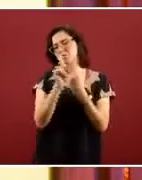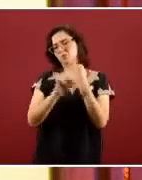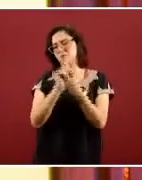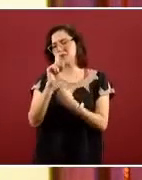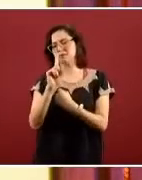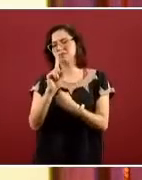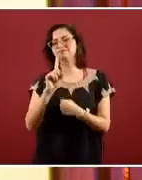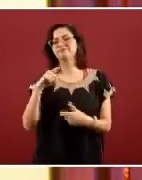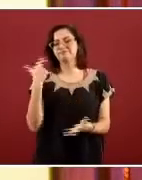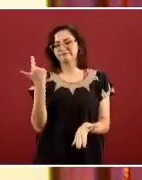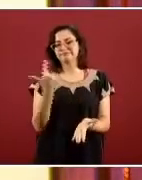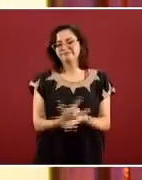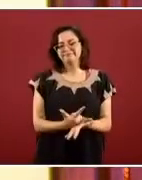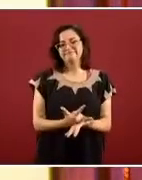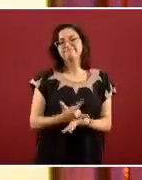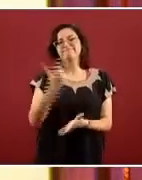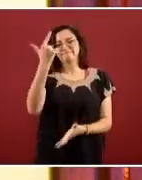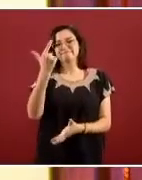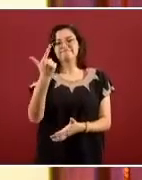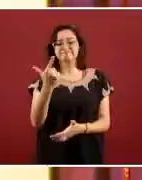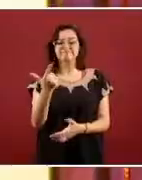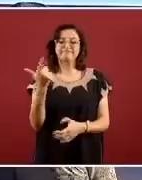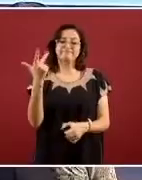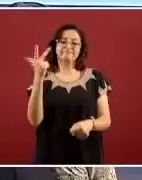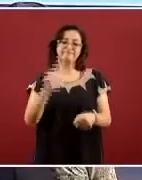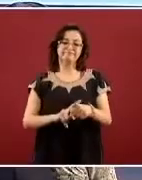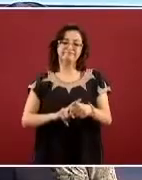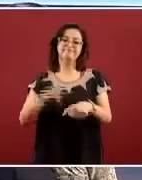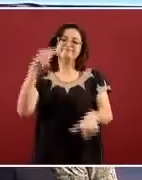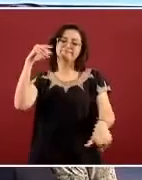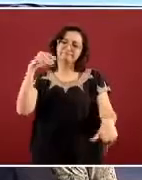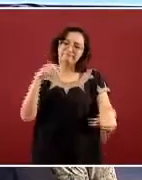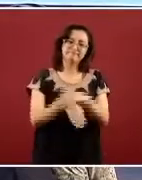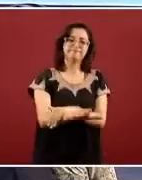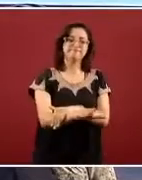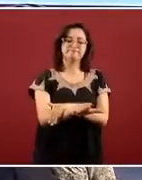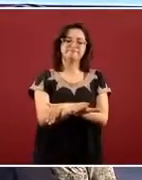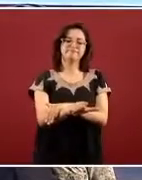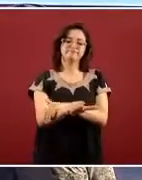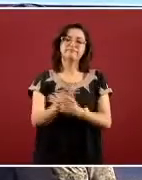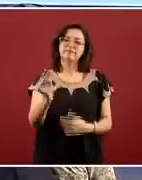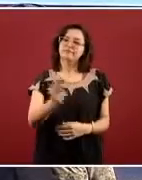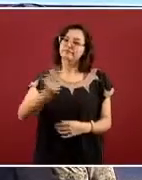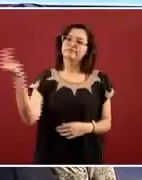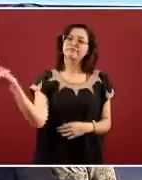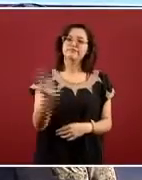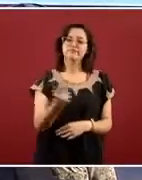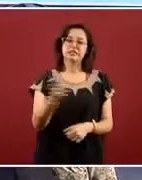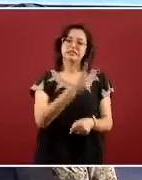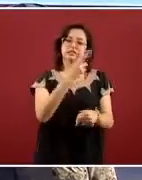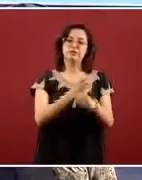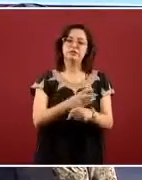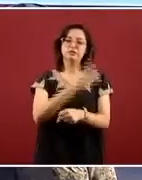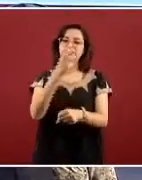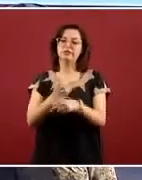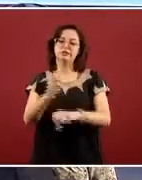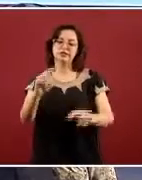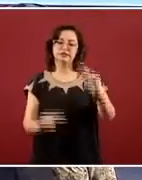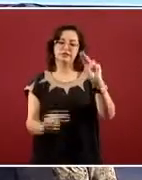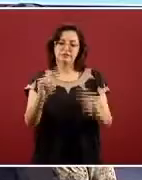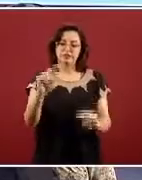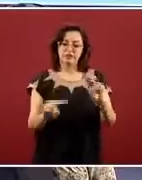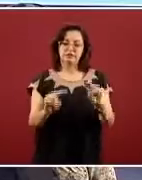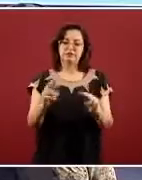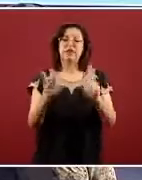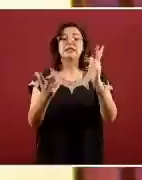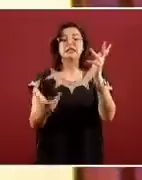complicación y que esto lleve a la persona a demandar atención médica en segundo o tercer nivel, es decir,